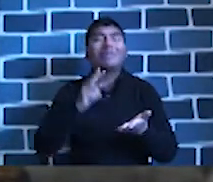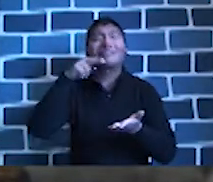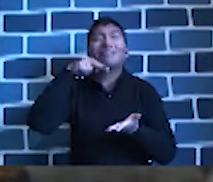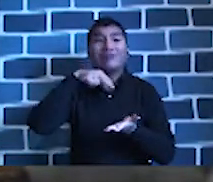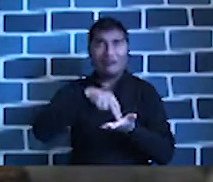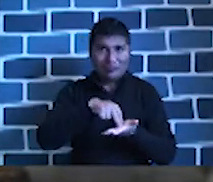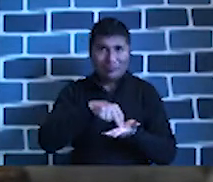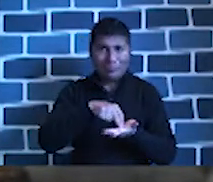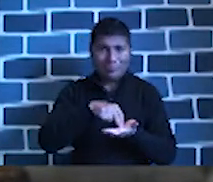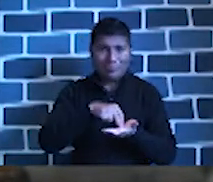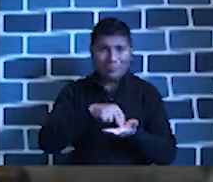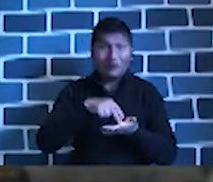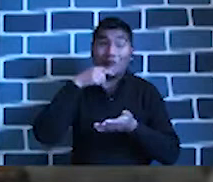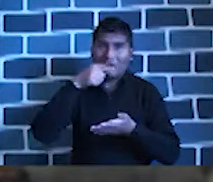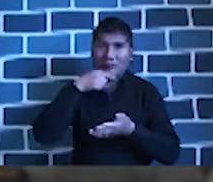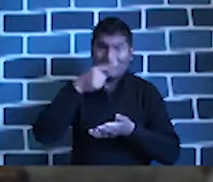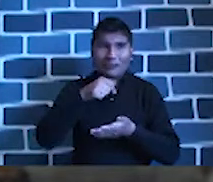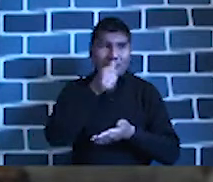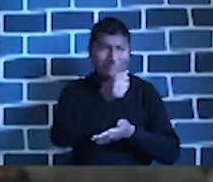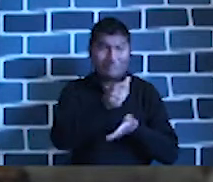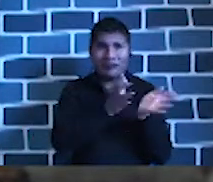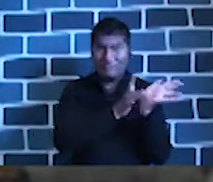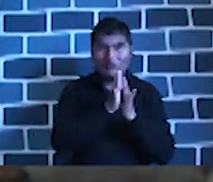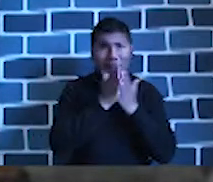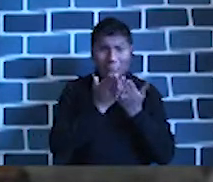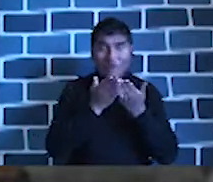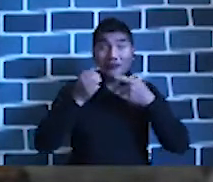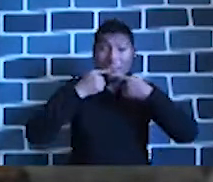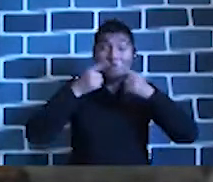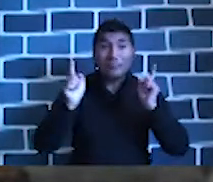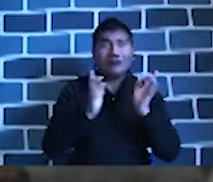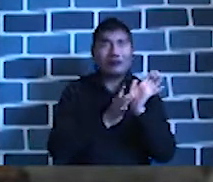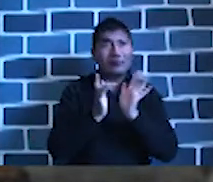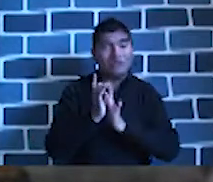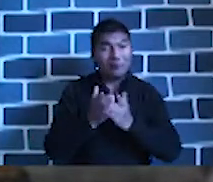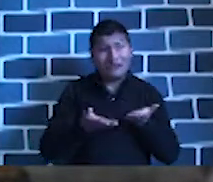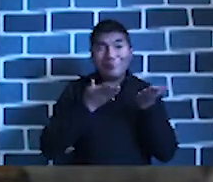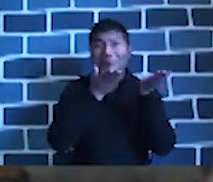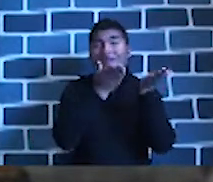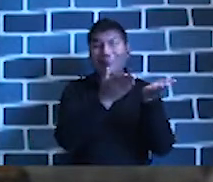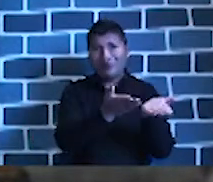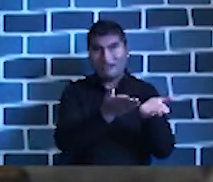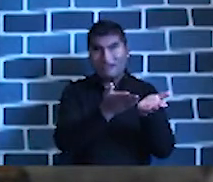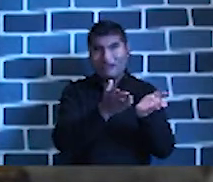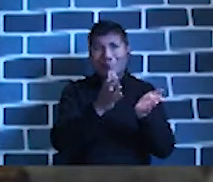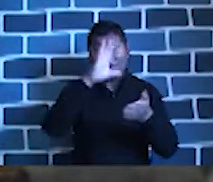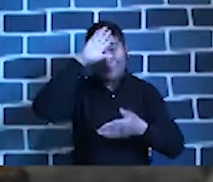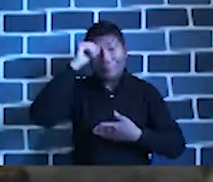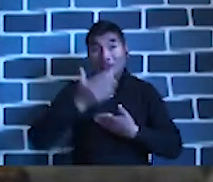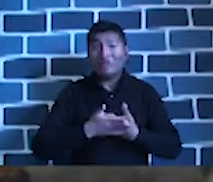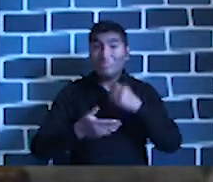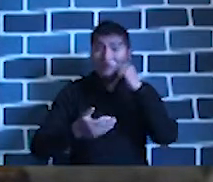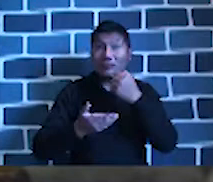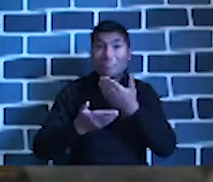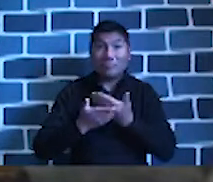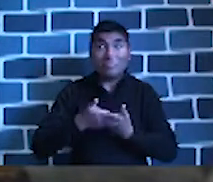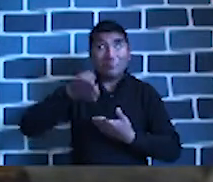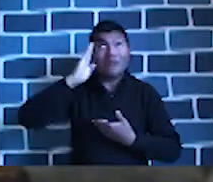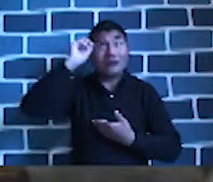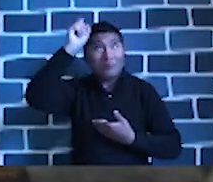resurrección. Lo dice el mismo Evangelio de hoy, el anuncio que Jesús hace. El Hijo de Hombre deberá sufrir